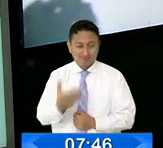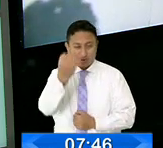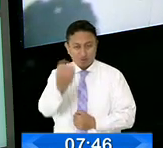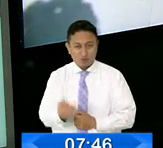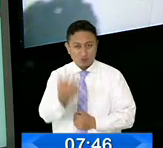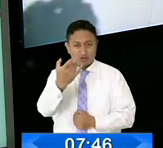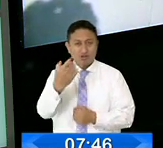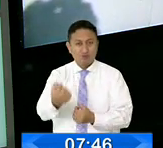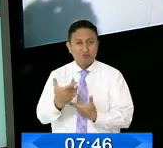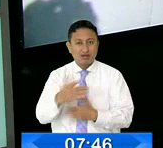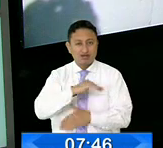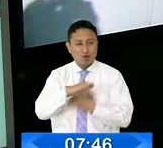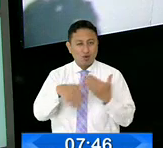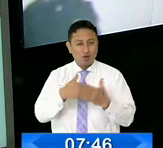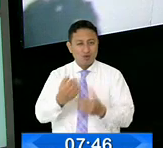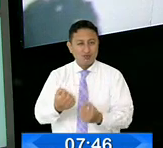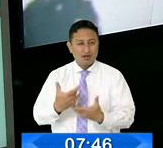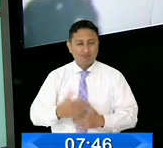Sofía, cuéntanos los detalles.